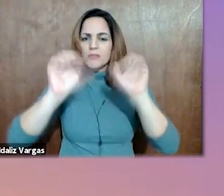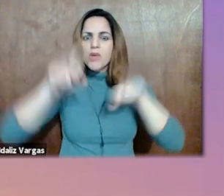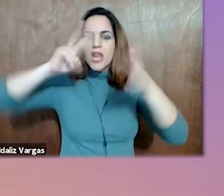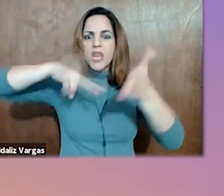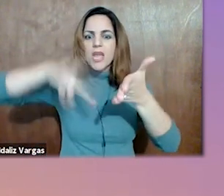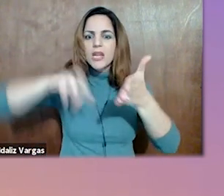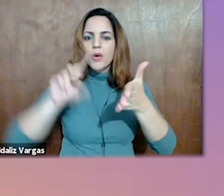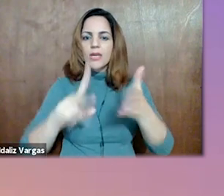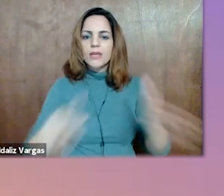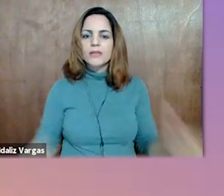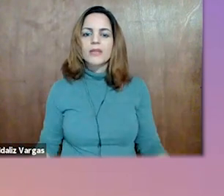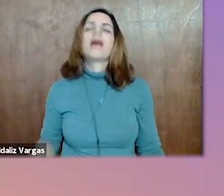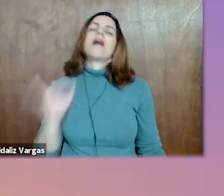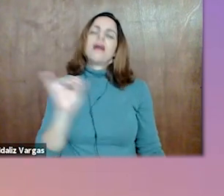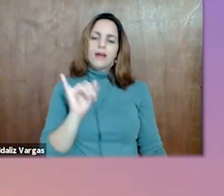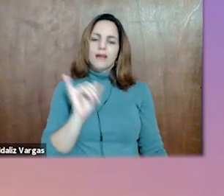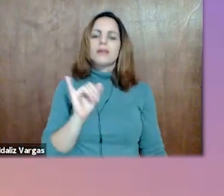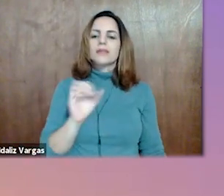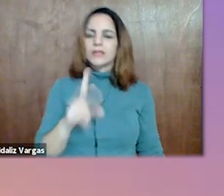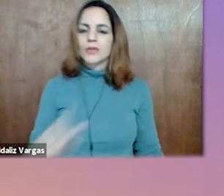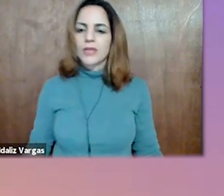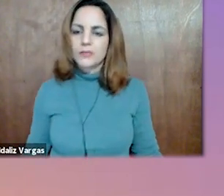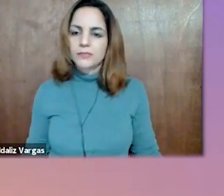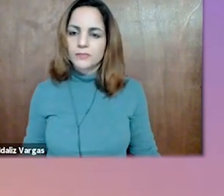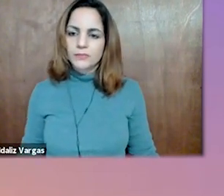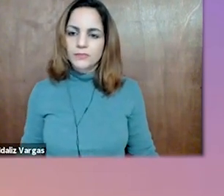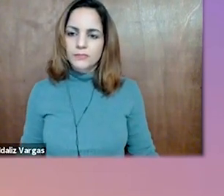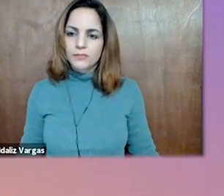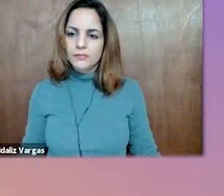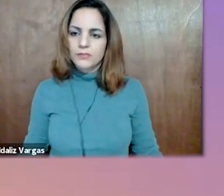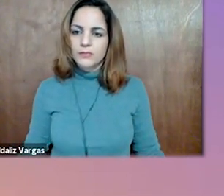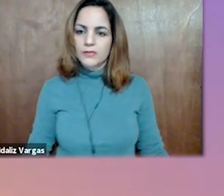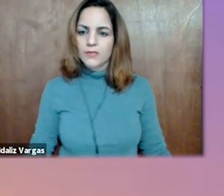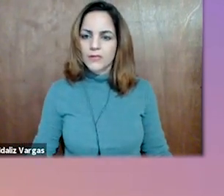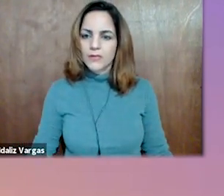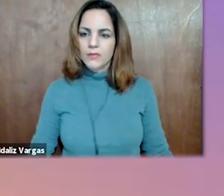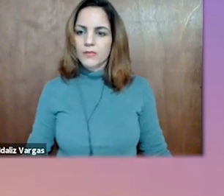Okay, unfortunately, I went totally off screen.